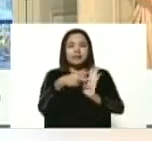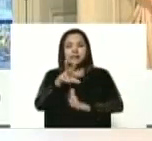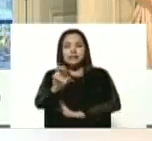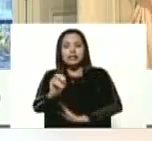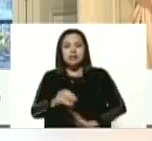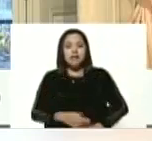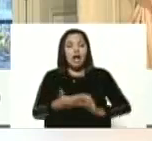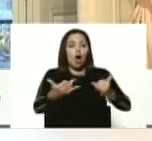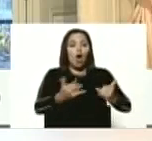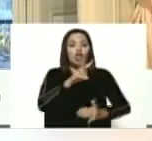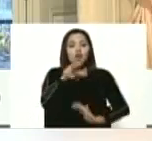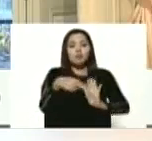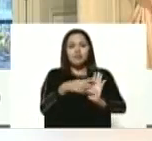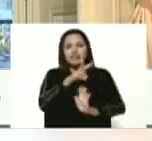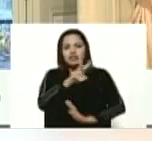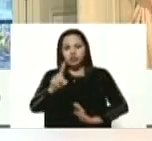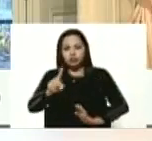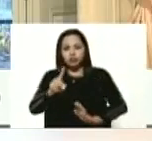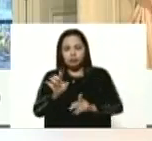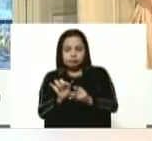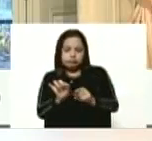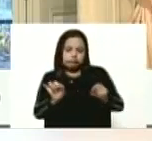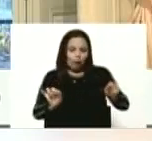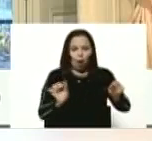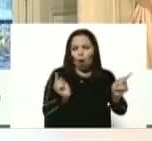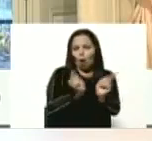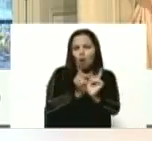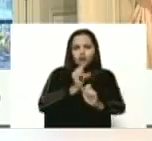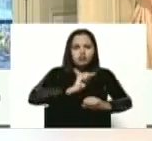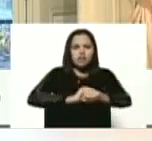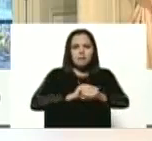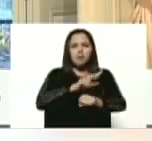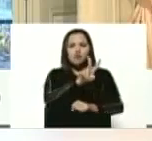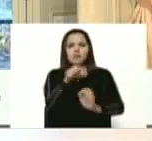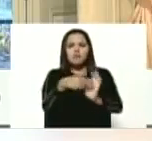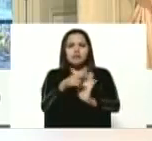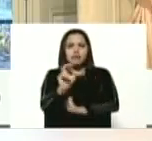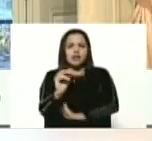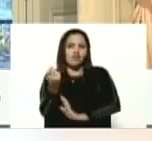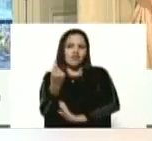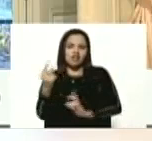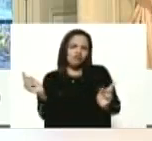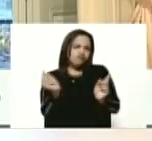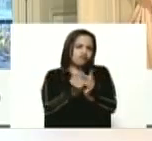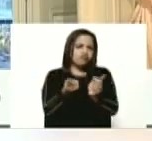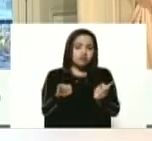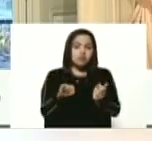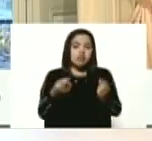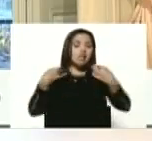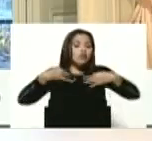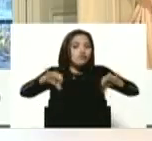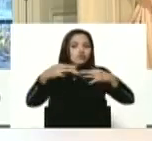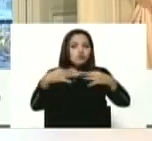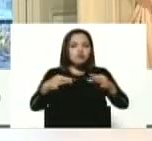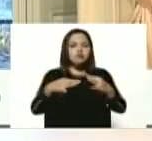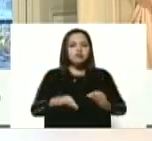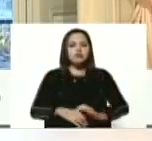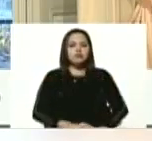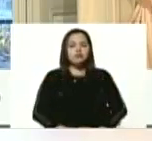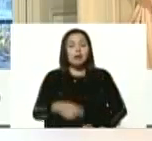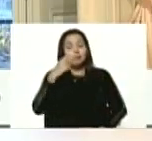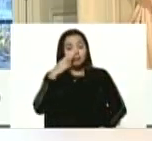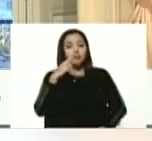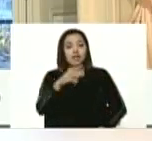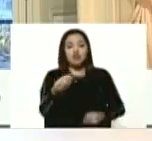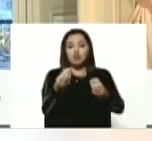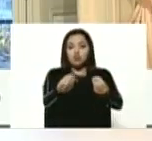en el 2021, el 2030 es un espacio pequeño de tiempo, desde el punto de vista de la naturaleza. Y ya estamos viendo